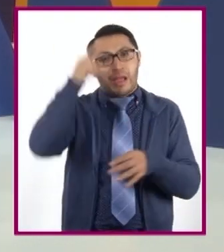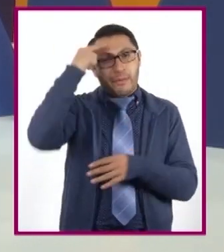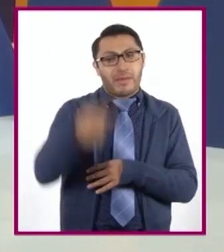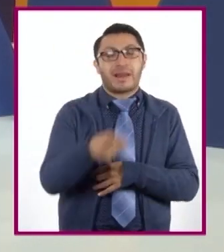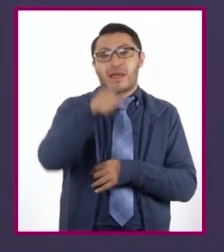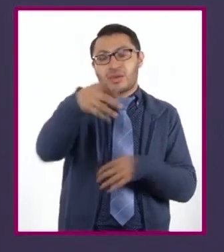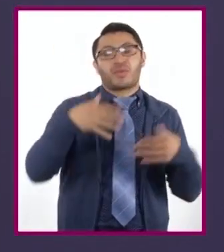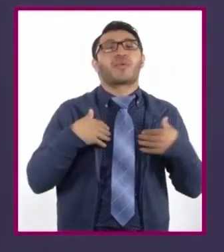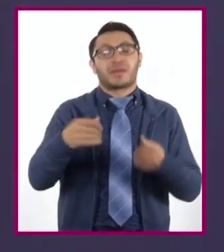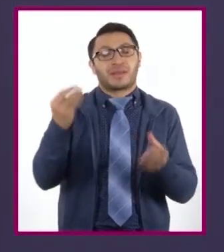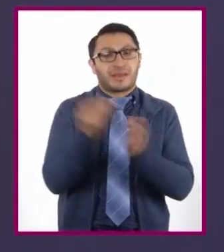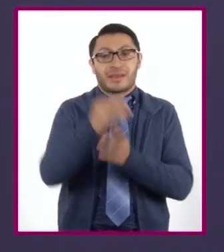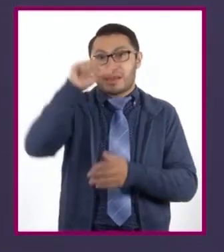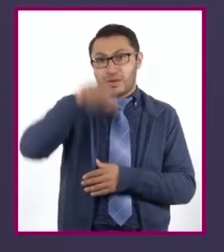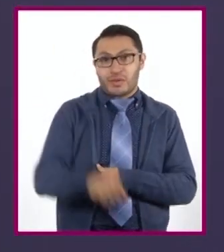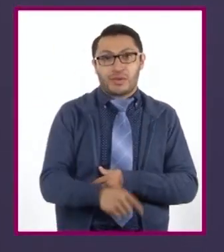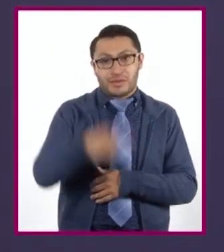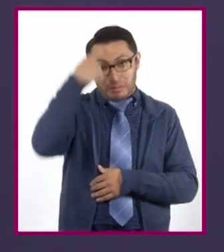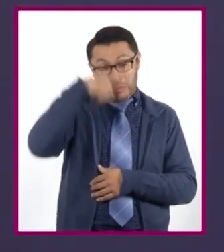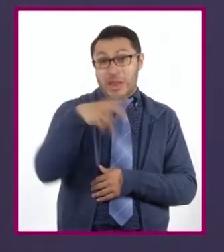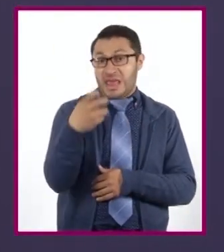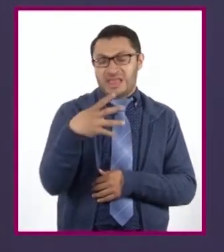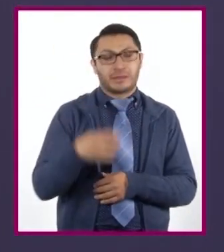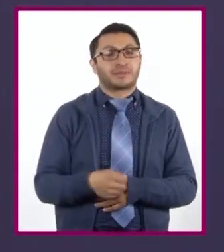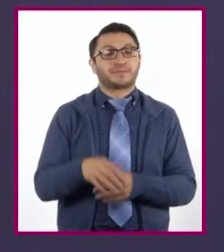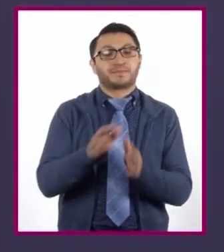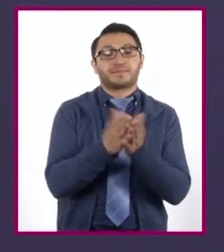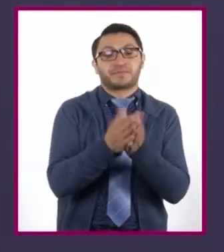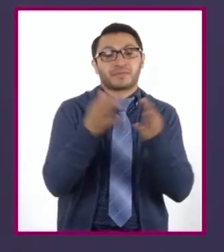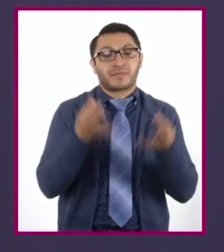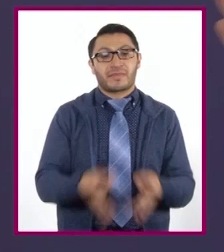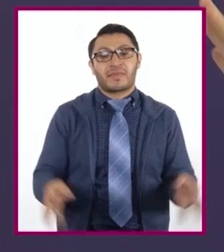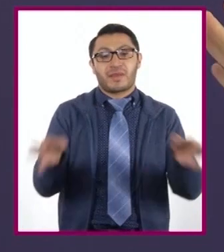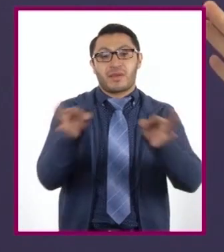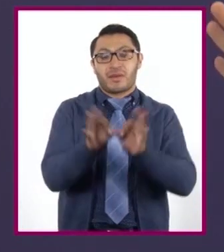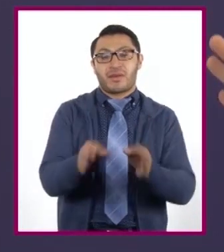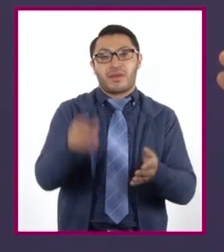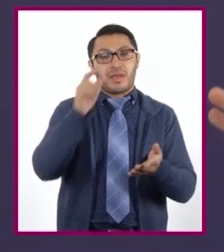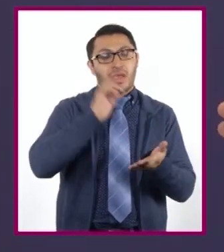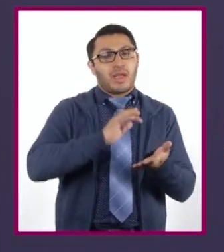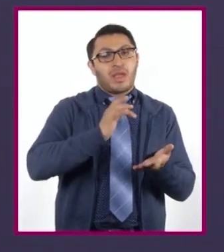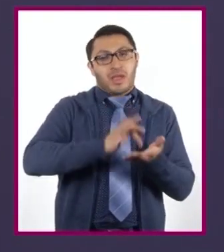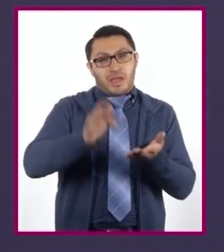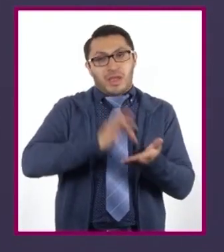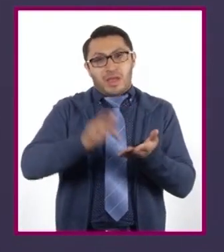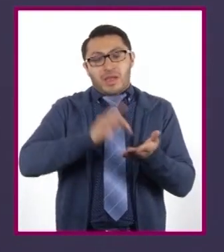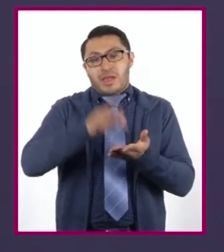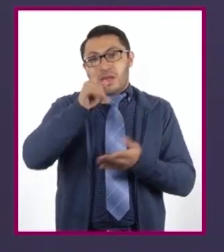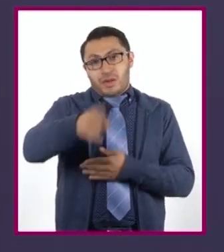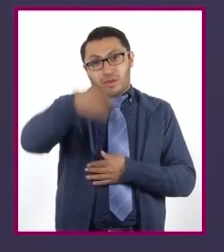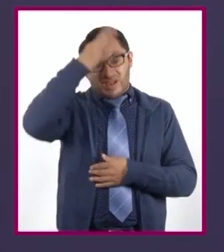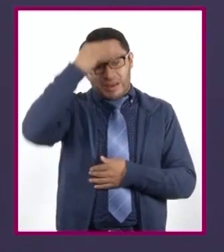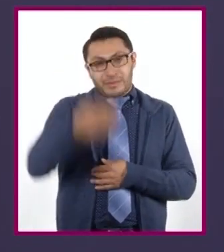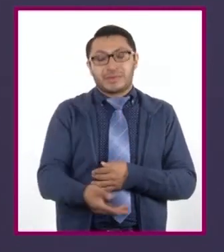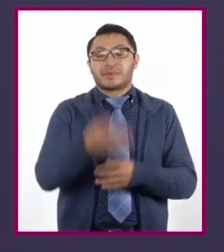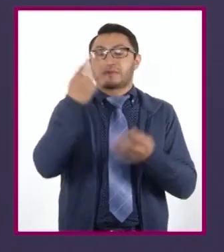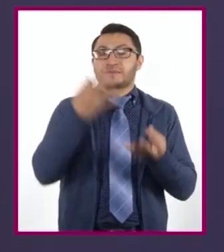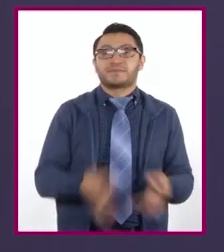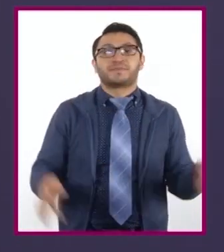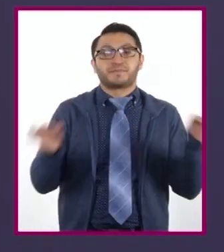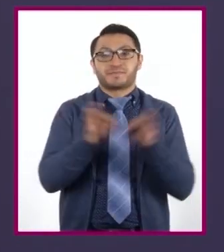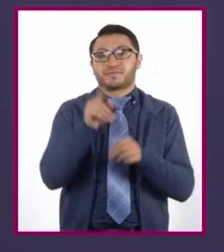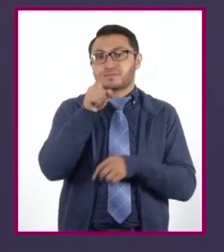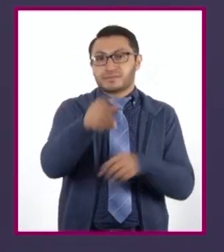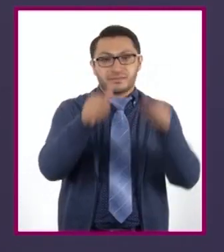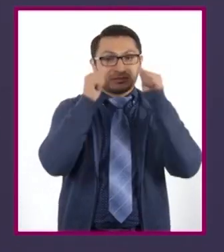la sesión. Su libro de texto es una herramienta que apoyará todo su proceso de aprendizaje. Lo primordial es prestar